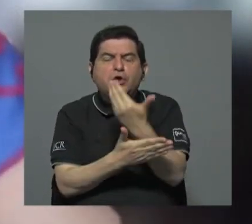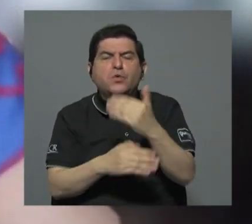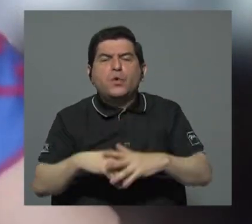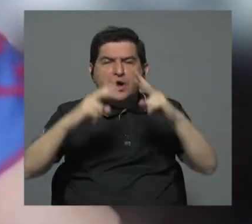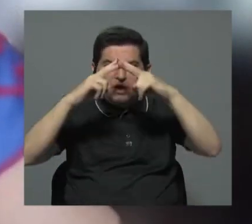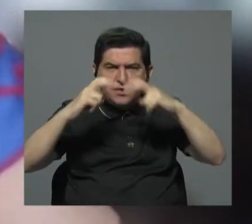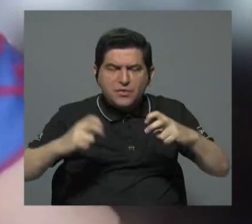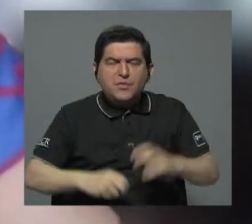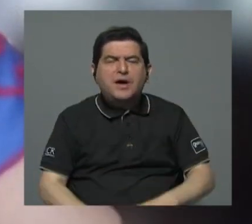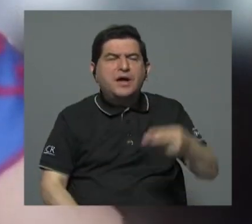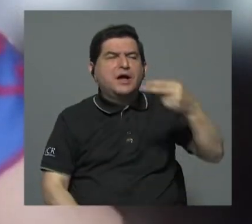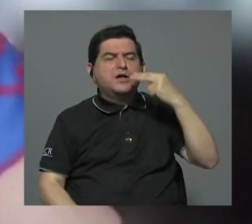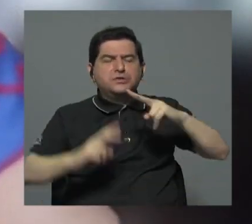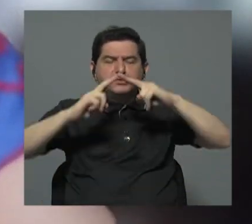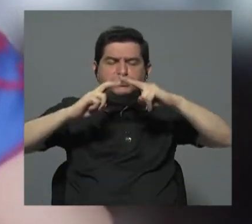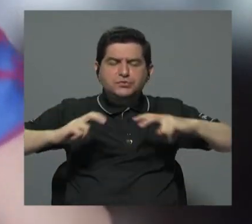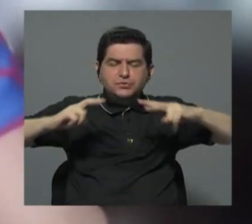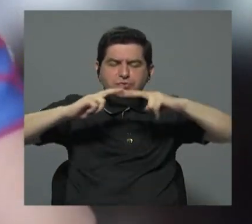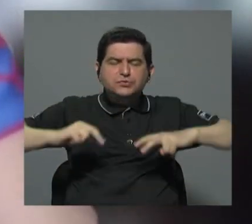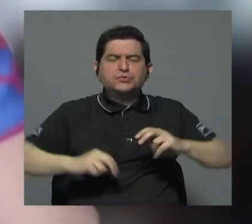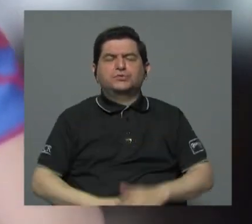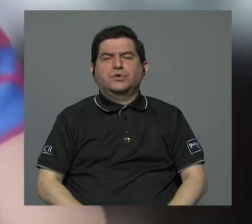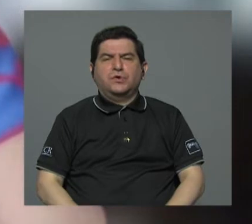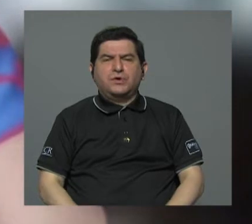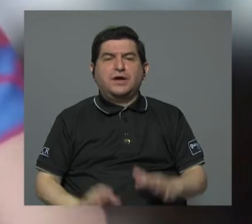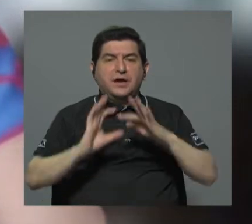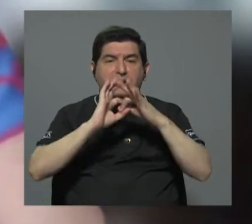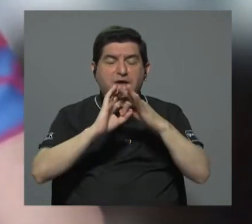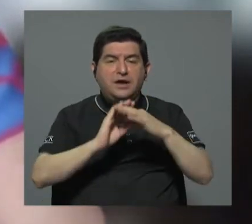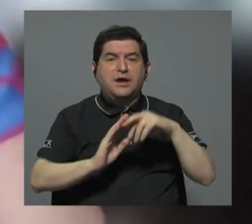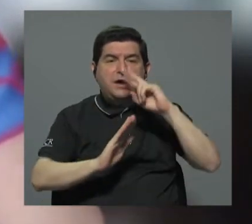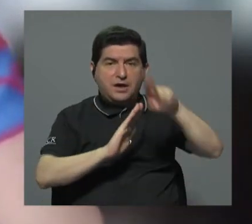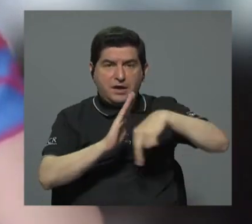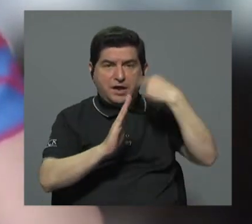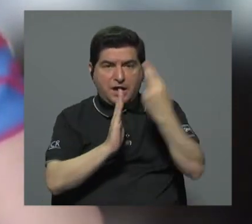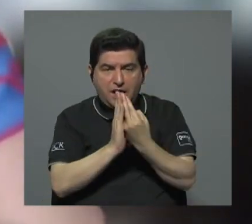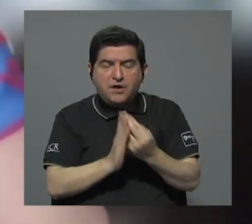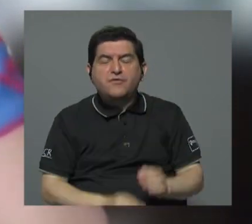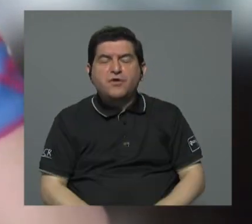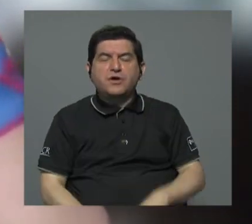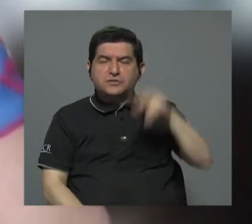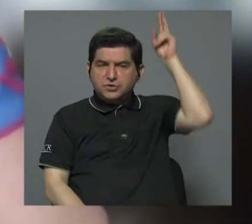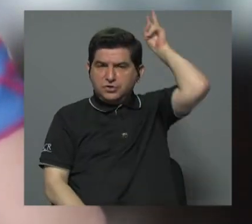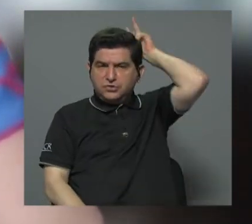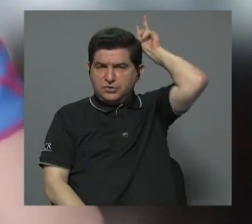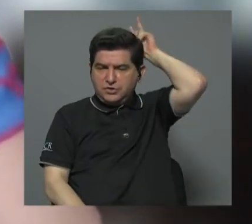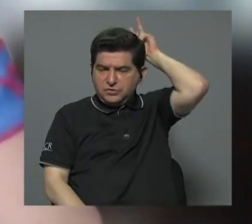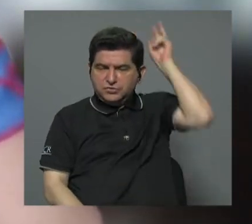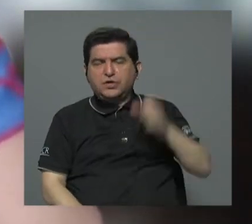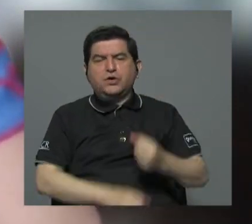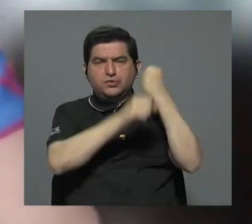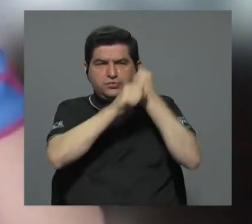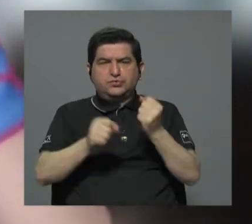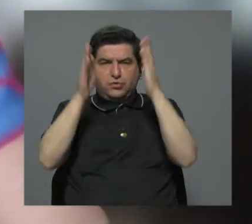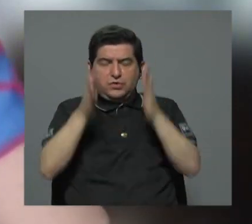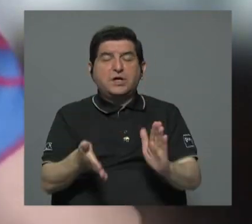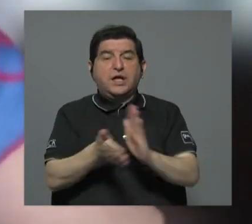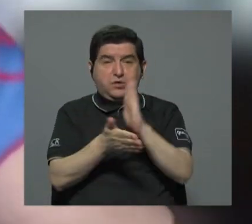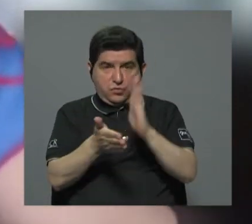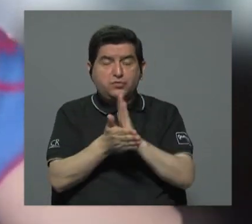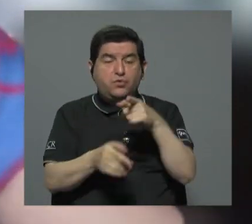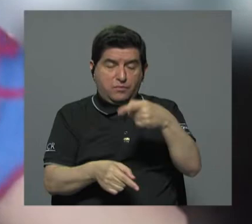revisión historiográfica que se ha hecho sobre el papel de los indios conquistadores, como ellos asimismos se llamaban en los documentos,